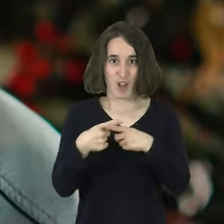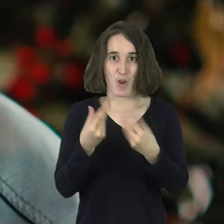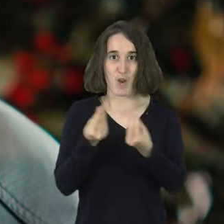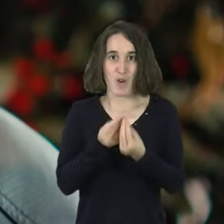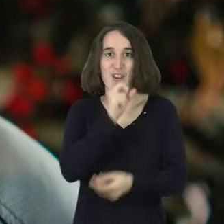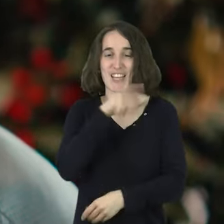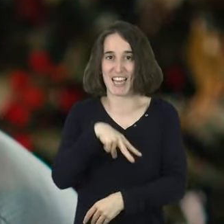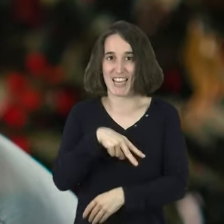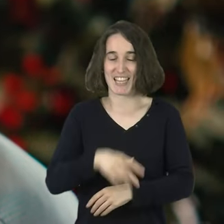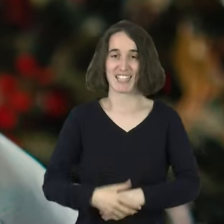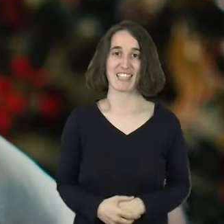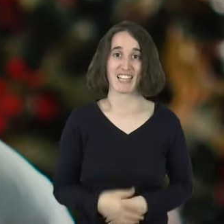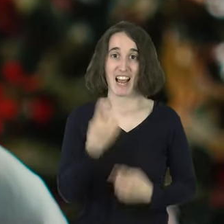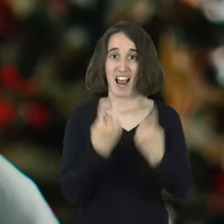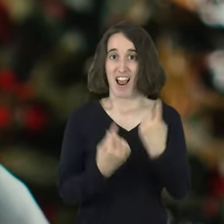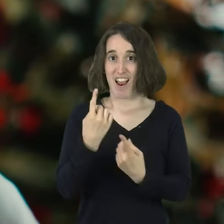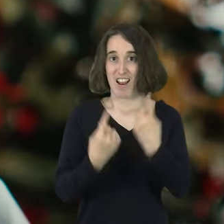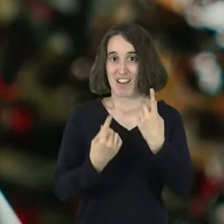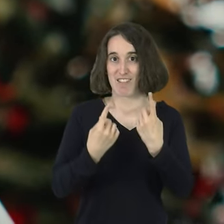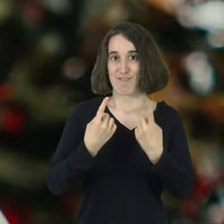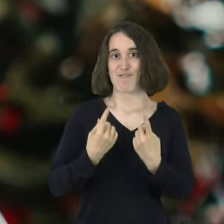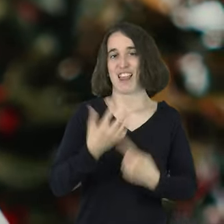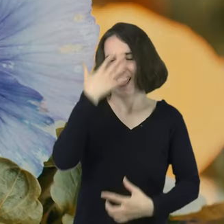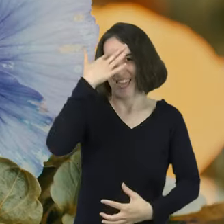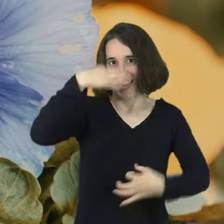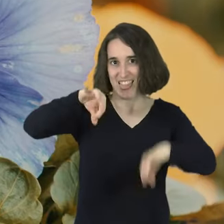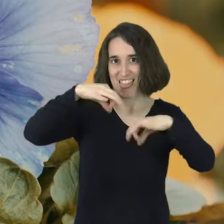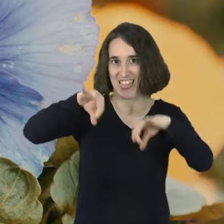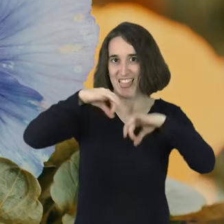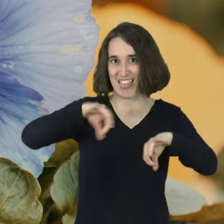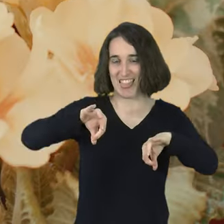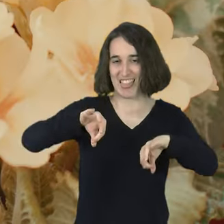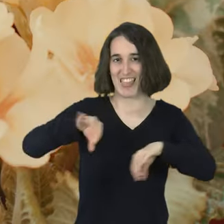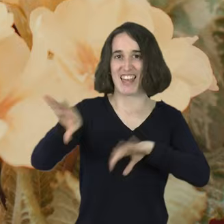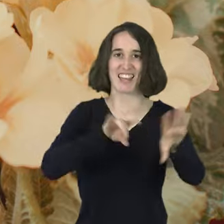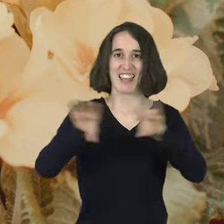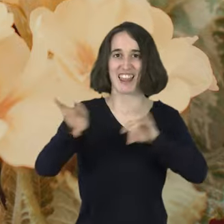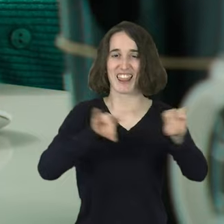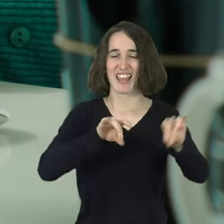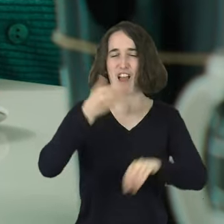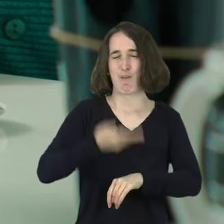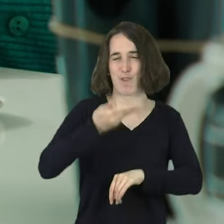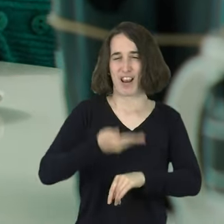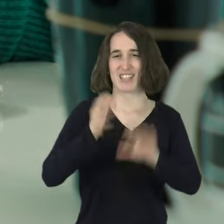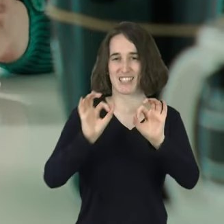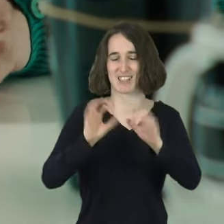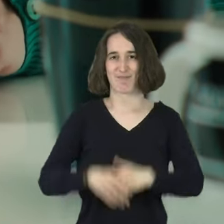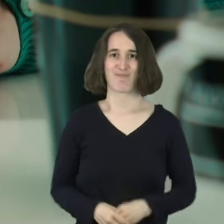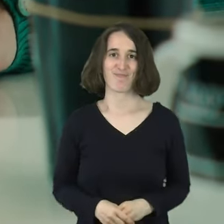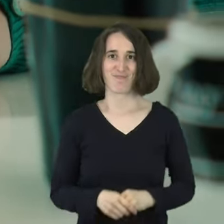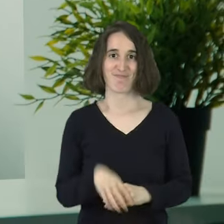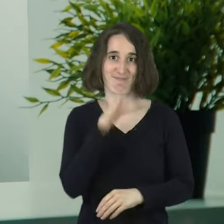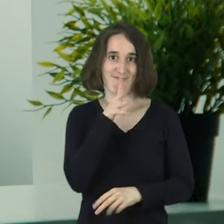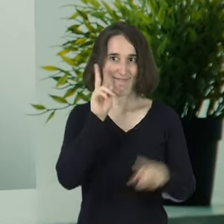vida? No siempre somos conscientes de la importancia de estas decisiones. Aunque todavía estoy bien